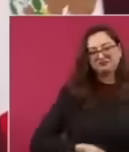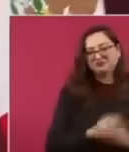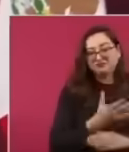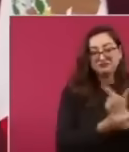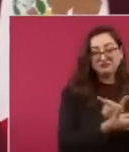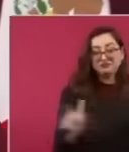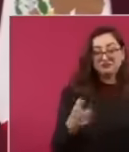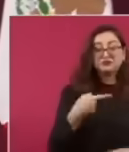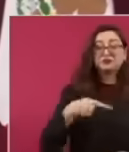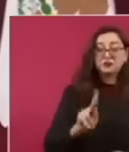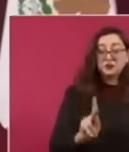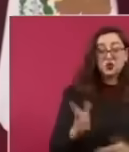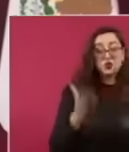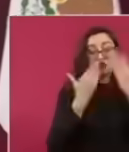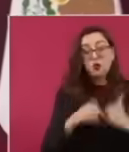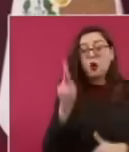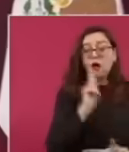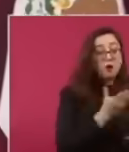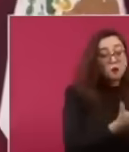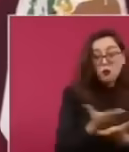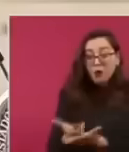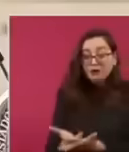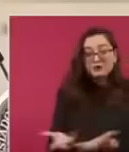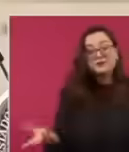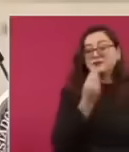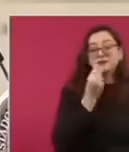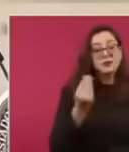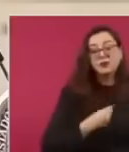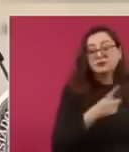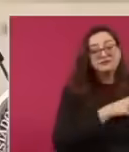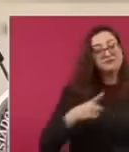es inocente, aunque queden mal las agencias y el gobierno de Estados Unidos,